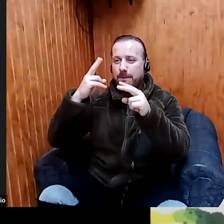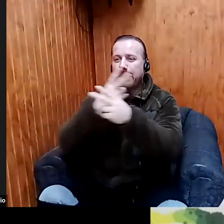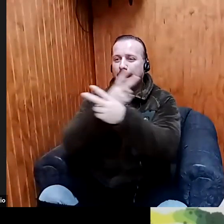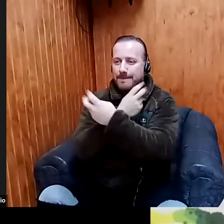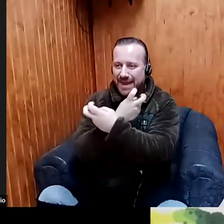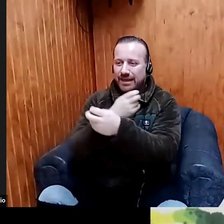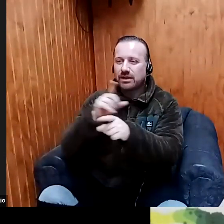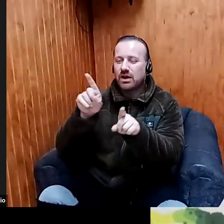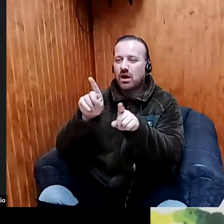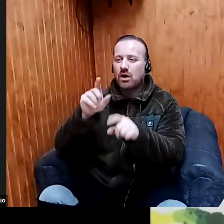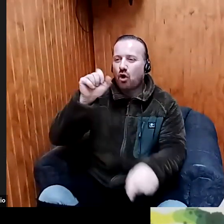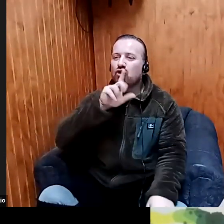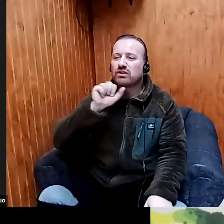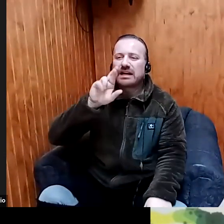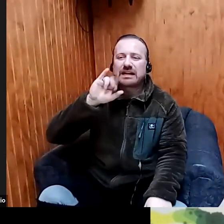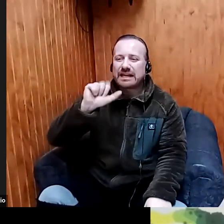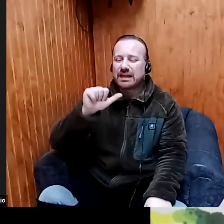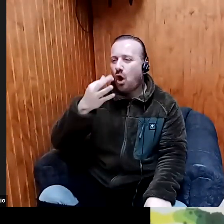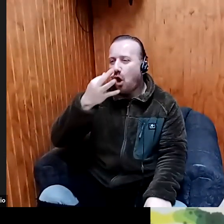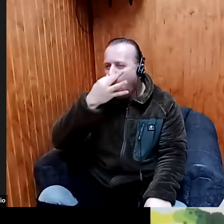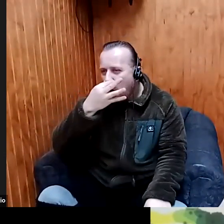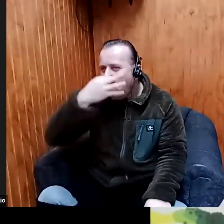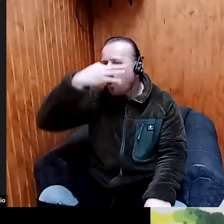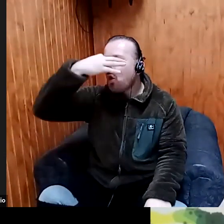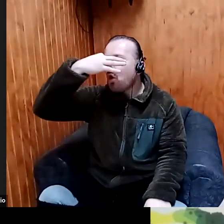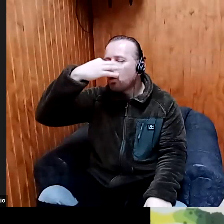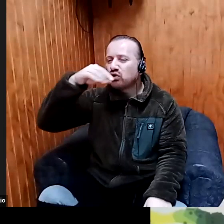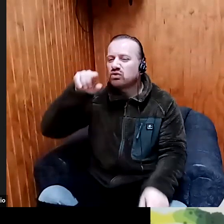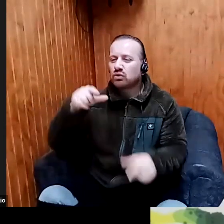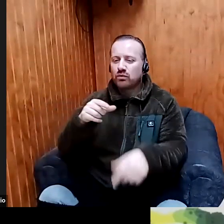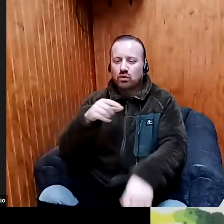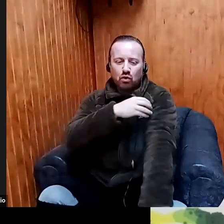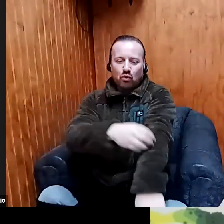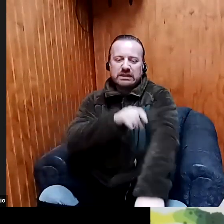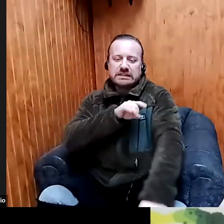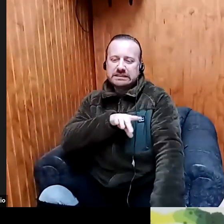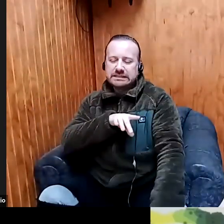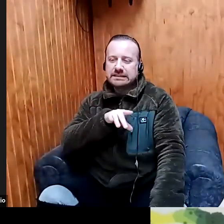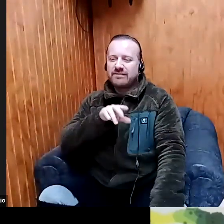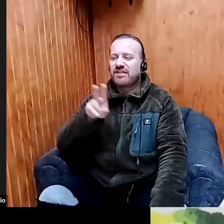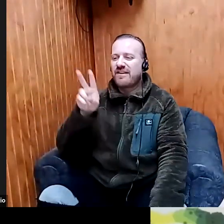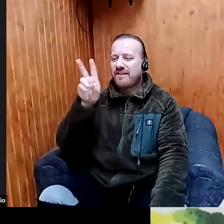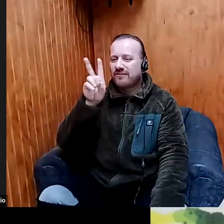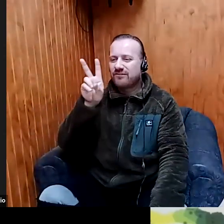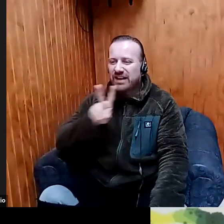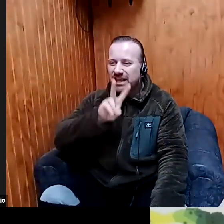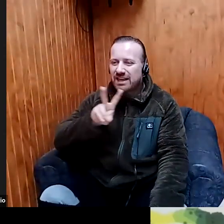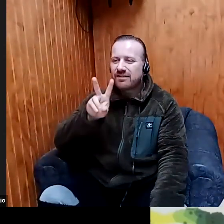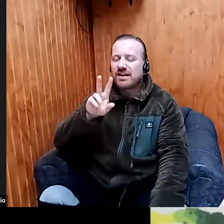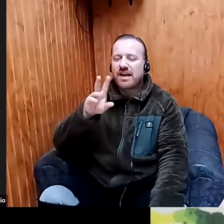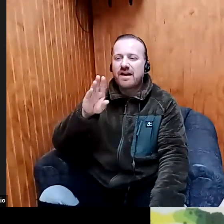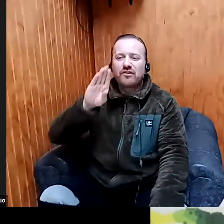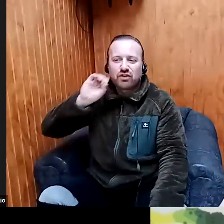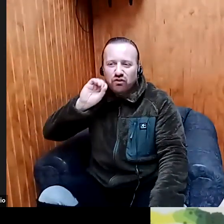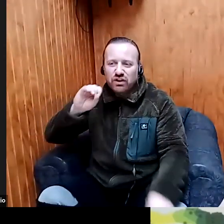profesores de Costa Rica, de Osorno, hacia el sur de Chile, de Tarapacá, de Valdivia, de Antofagasta, del Biobío, de Chillán,